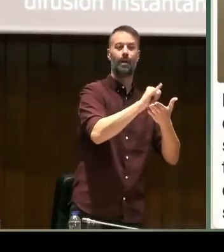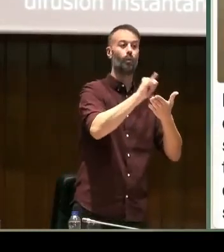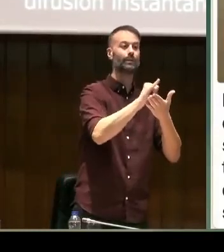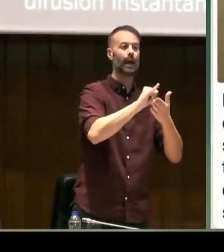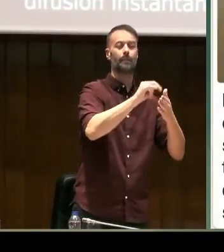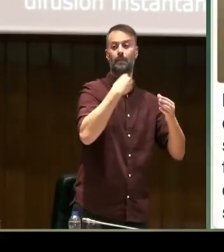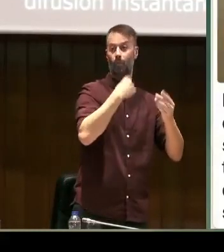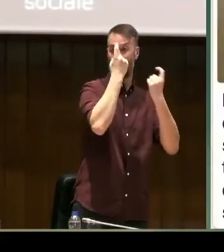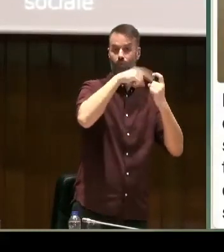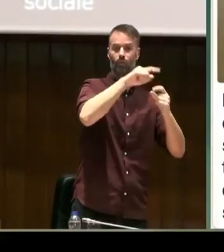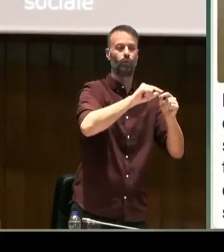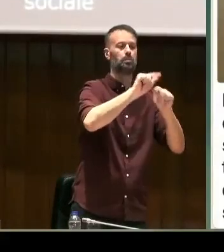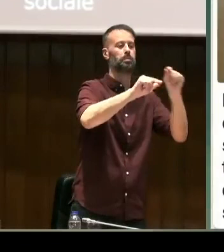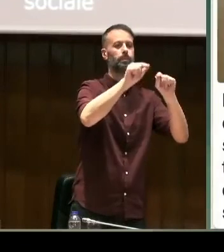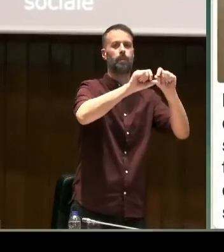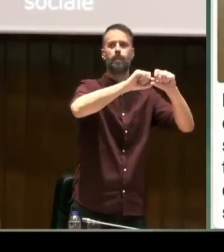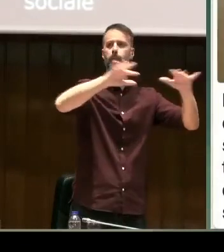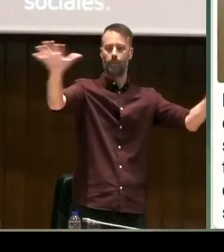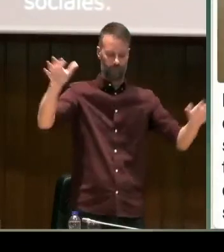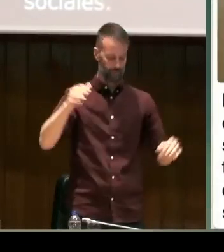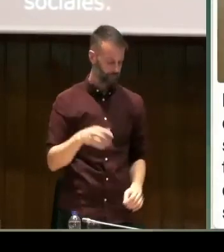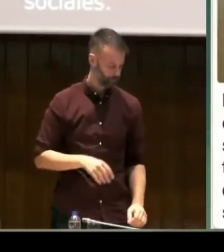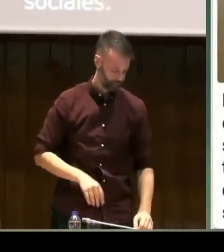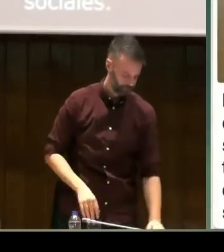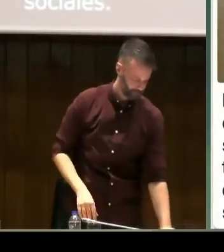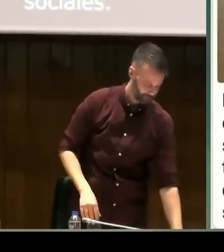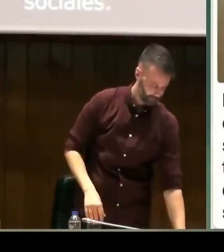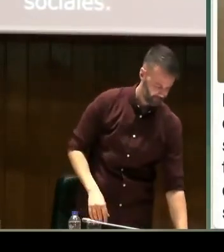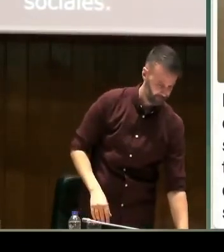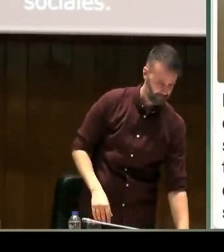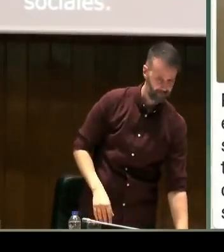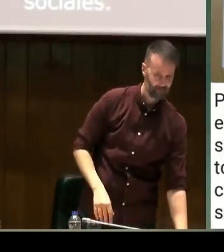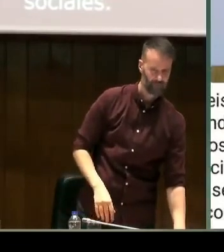recorrió diferentes países del mundo, primero a través de WhatsApp